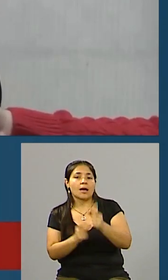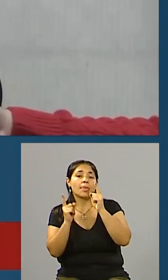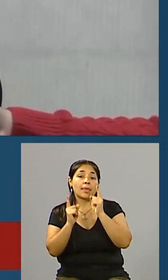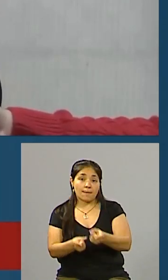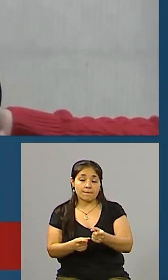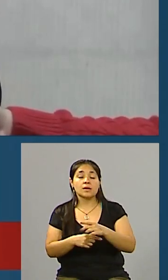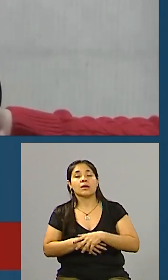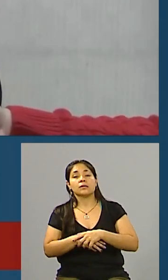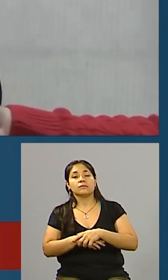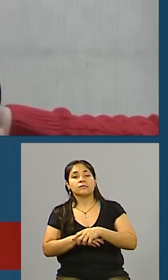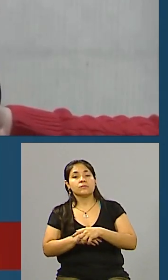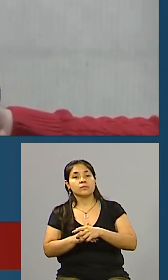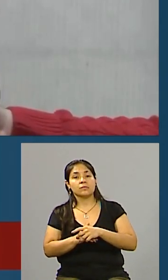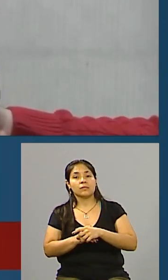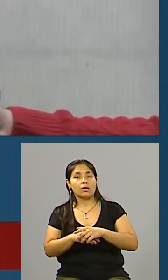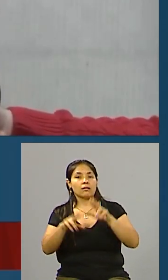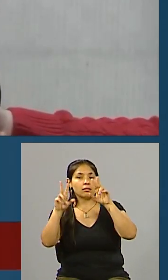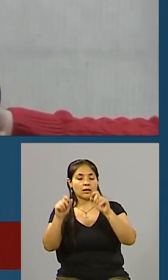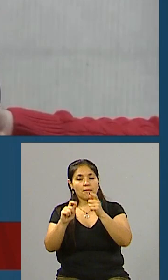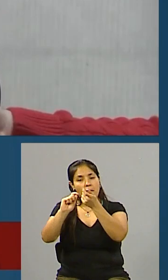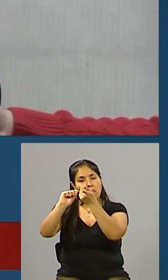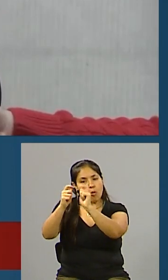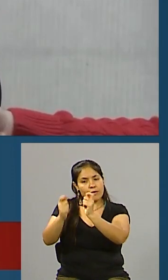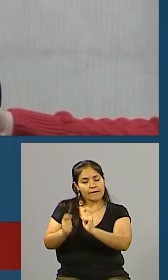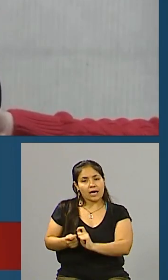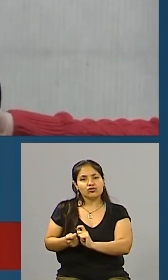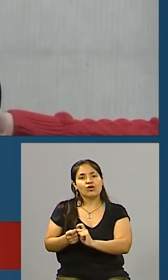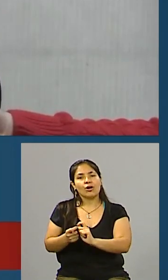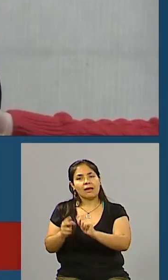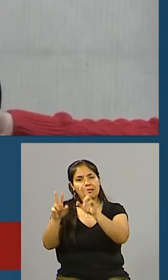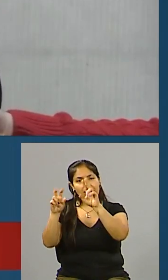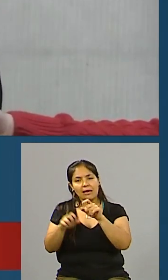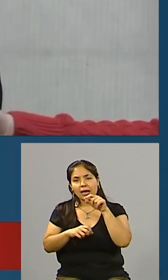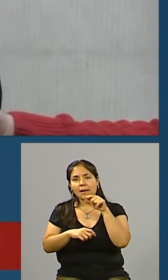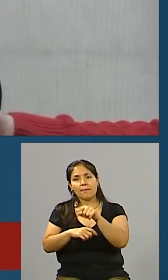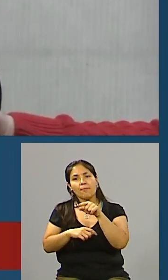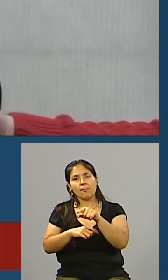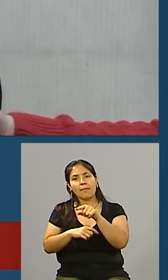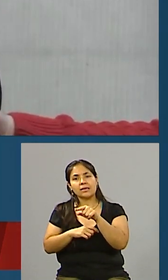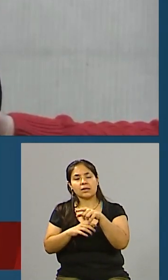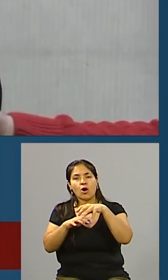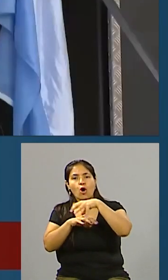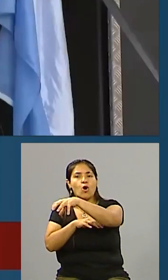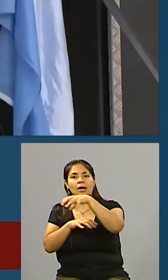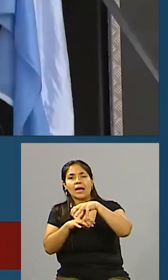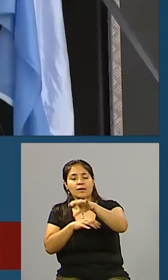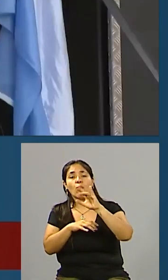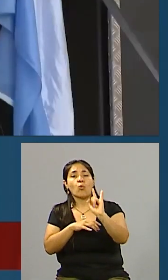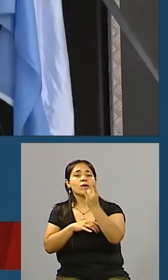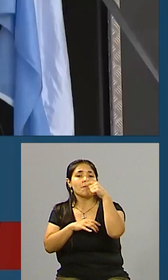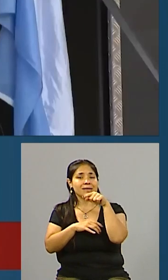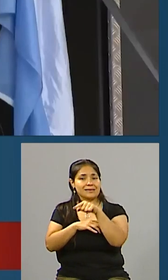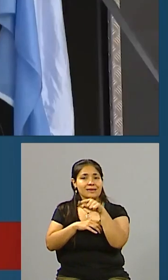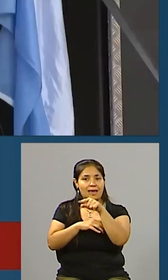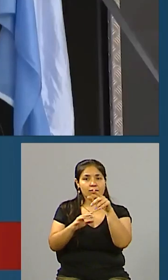una modificación en políticas específicamente de organismos que para los universitarios